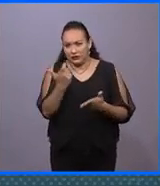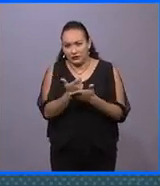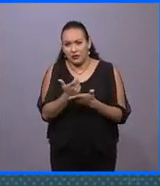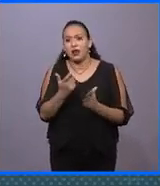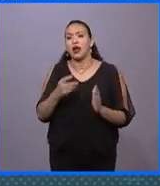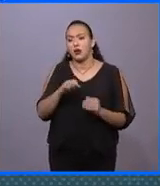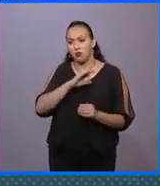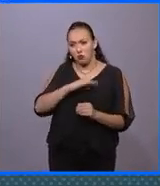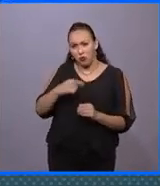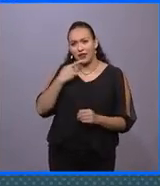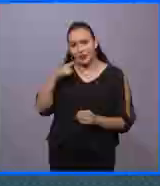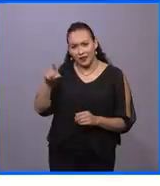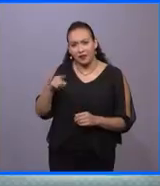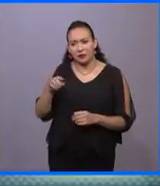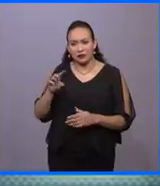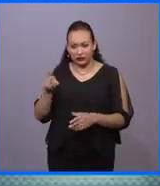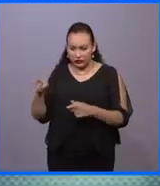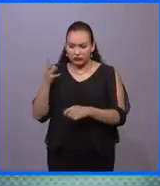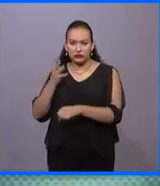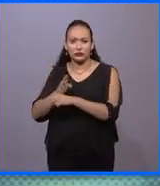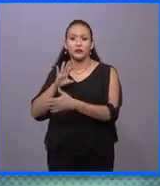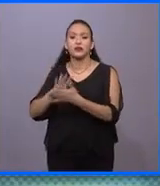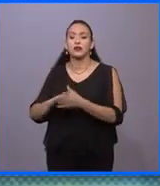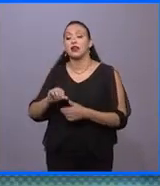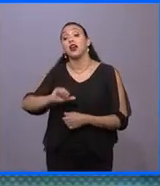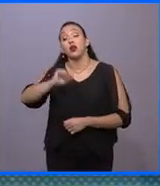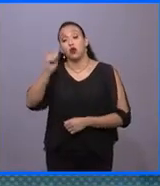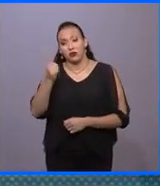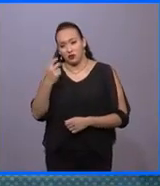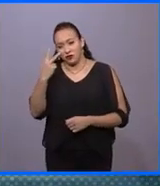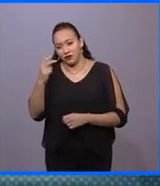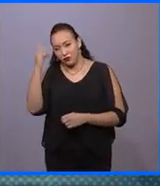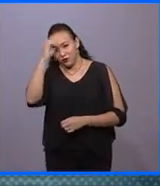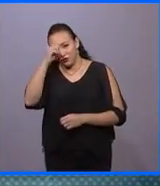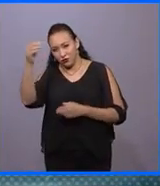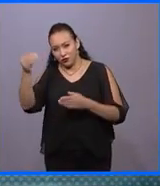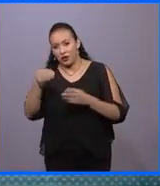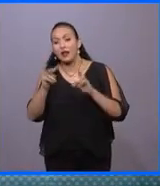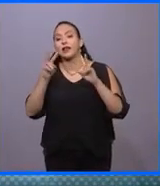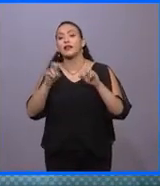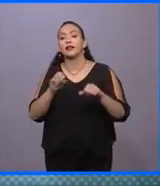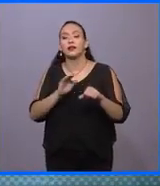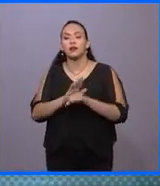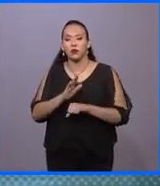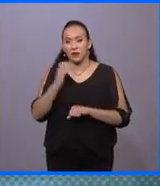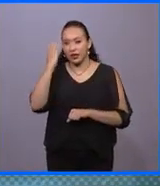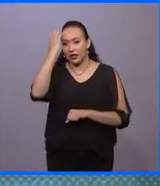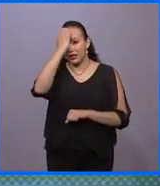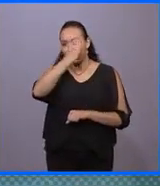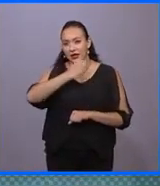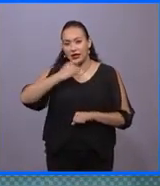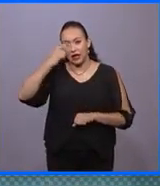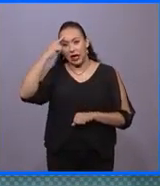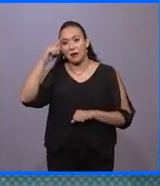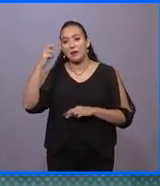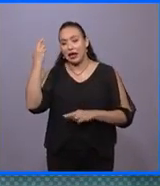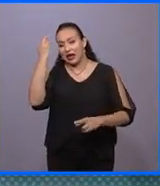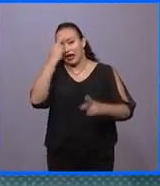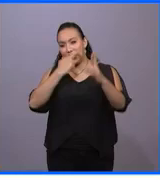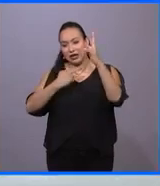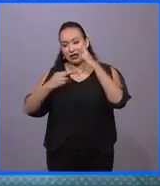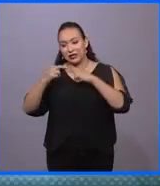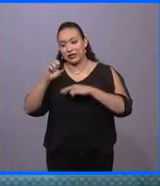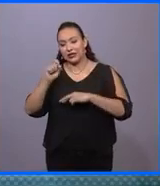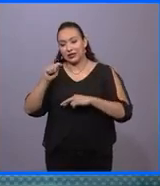por delitos fiscales, además de 2 tesis aisladas relacionadas con los exámenes previstos en el Protocolo de Estambul.